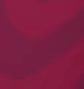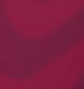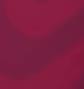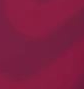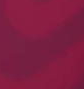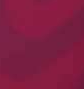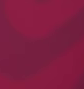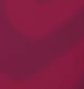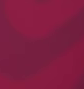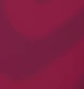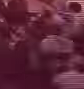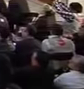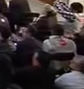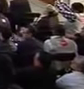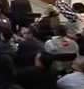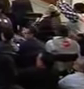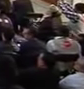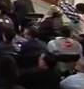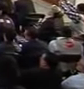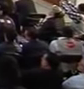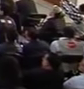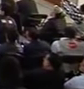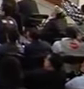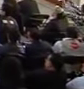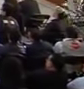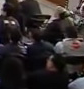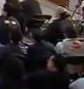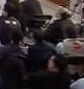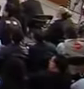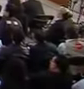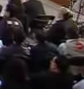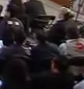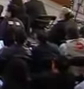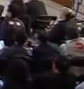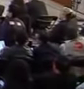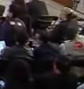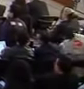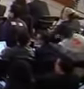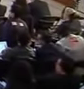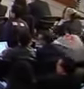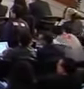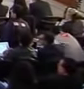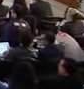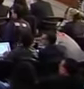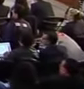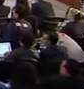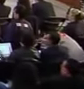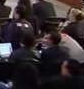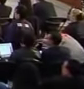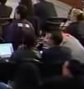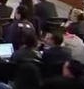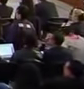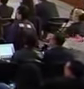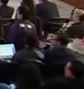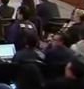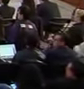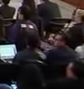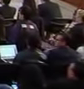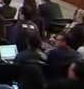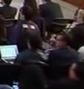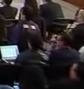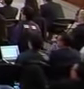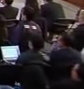conferencia de prensa. Se encuentra en primer lugar el general de brigada diplomado de Estado Mayor Jicotencatl